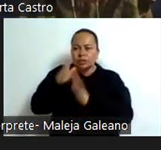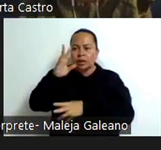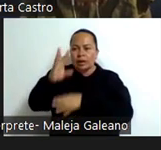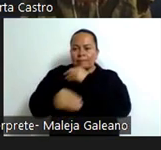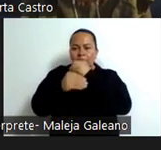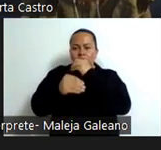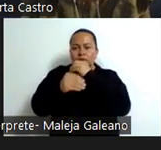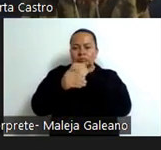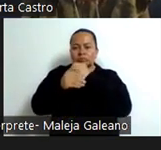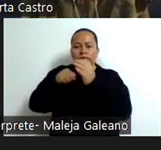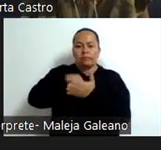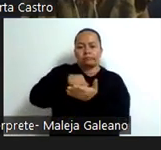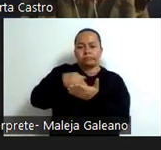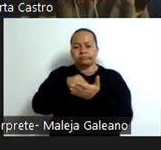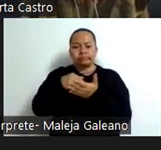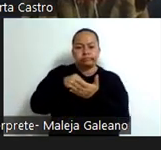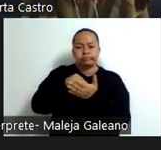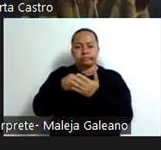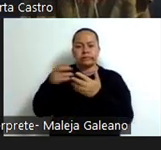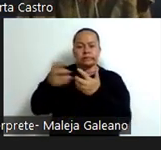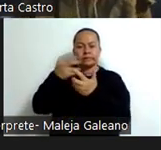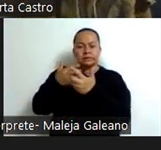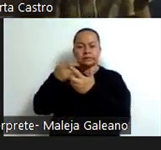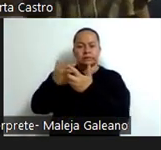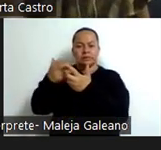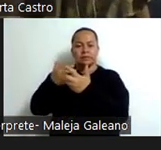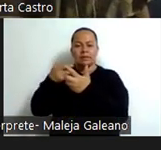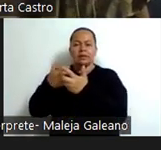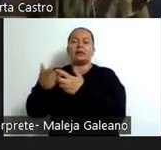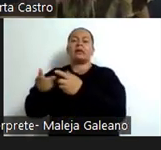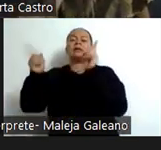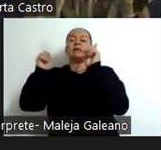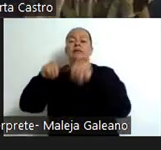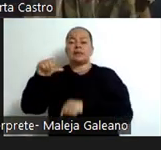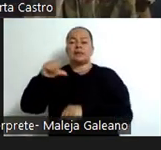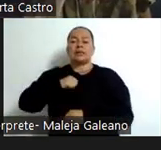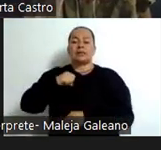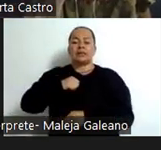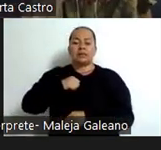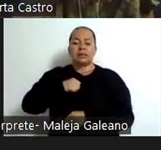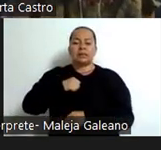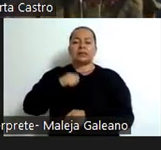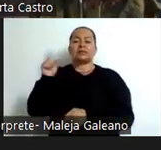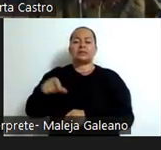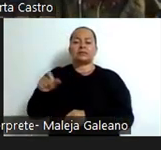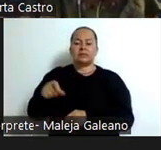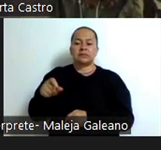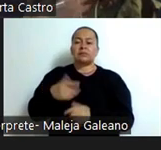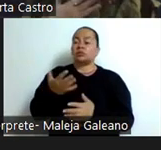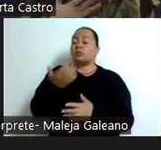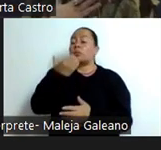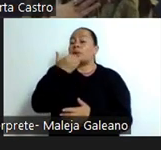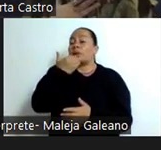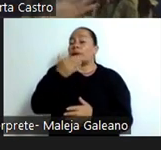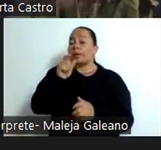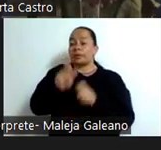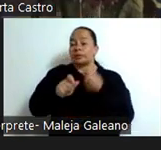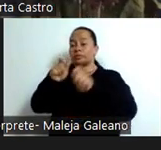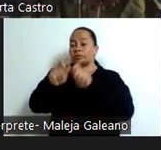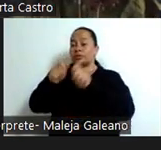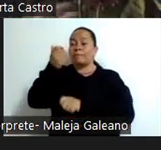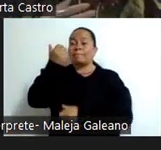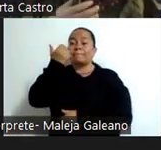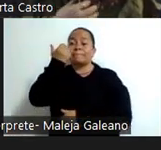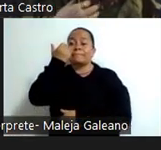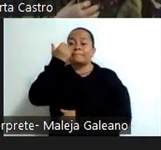sistema eh Y también amos que pues por ejemplo en el tema de las personas mayores y de las